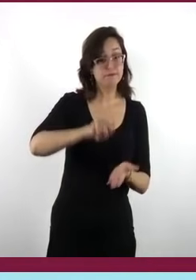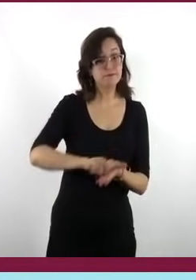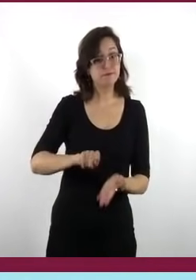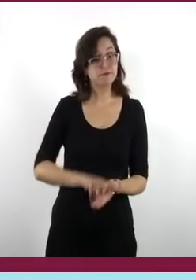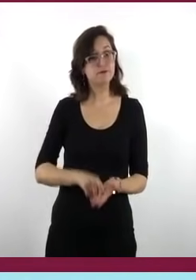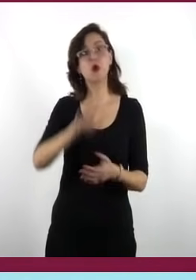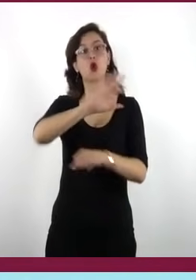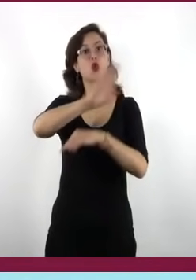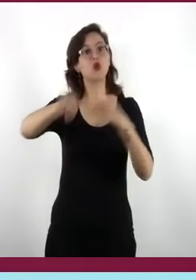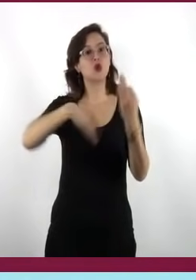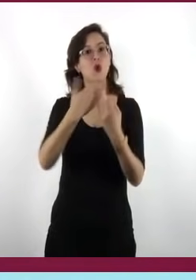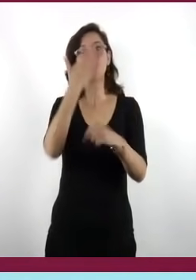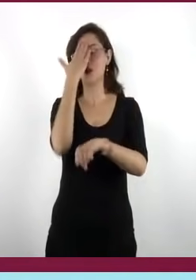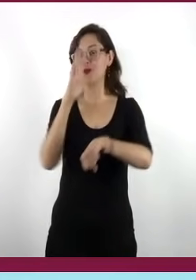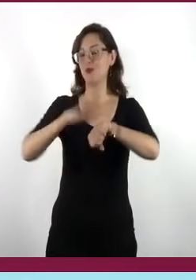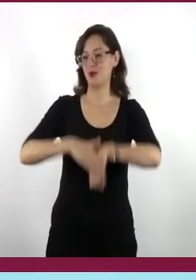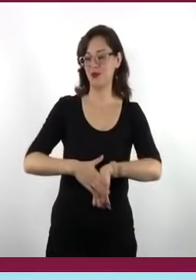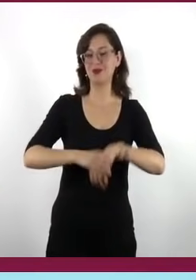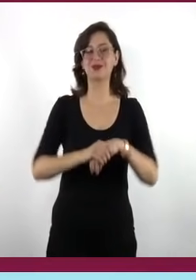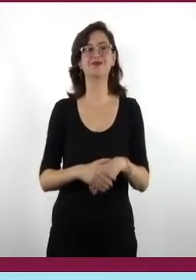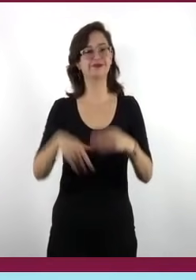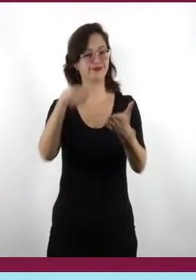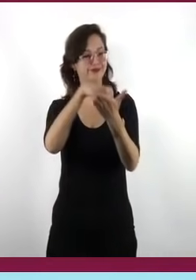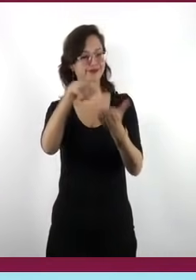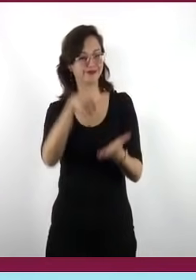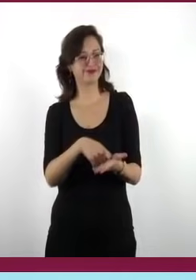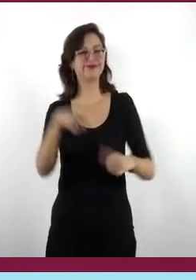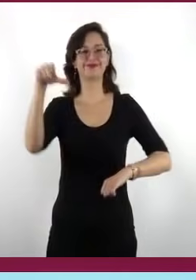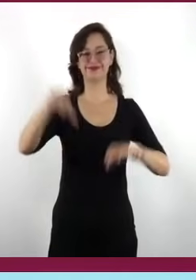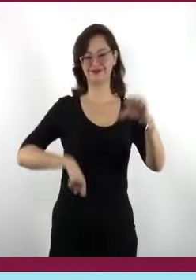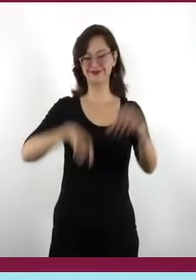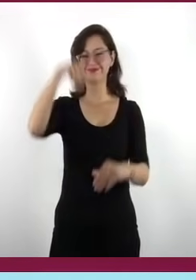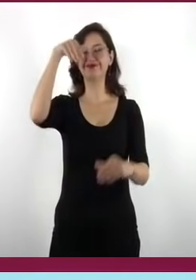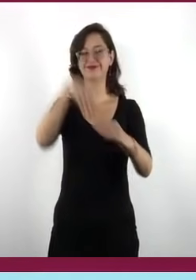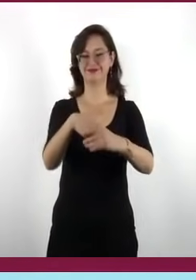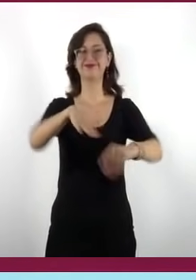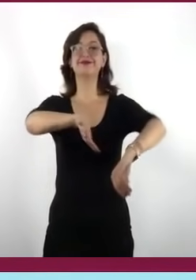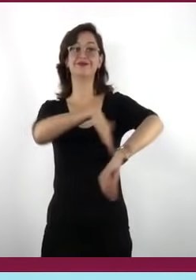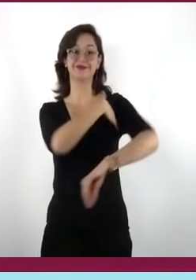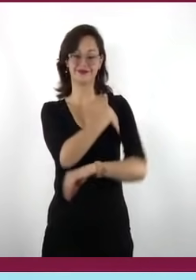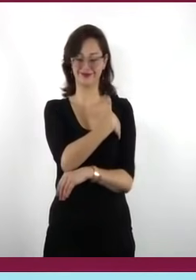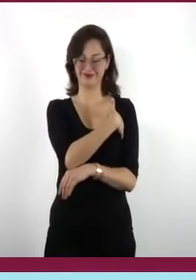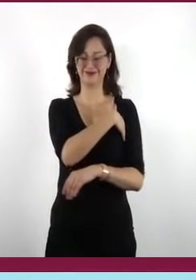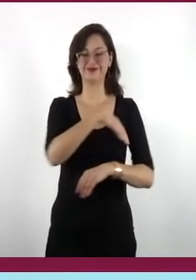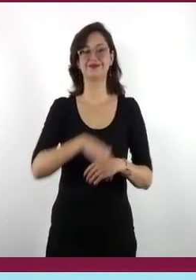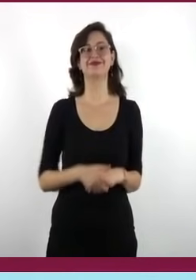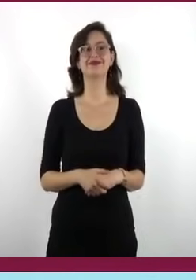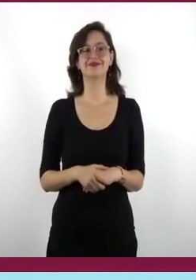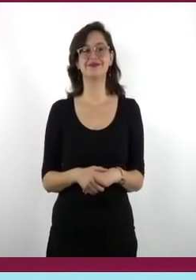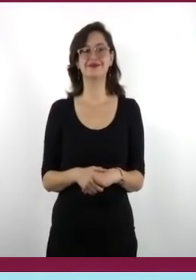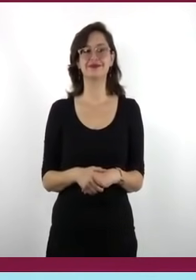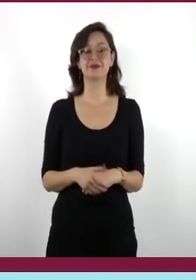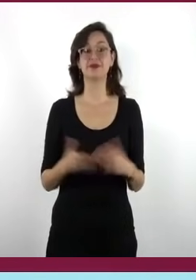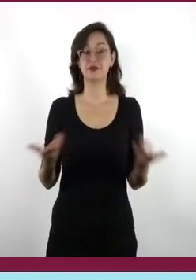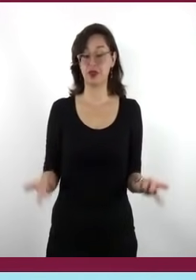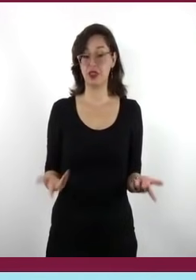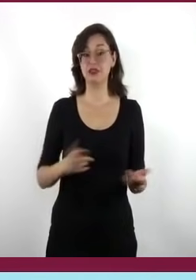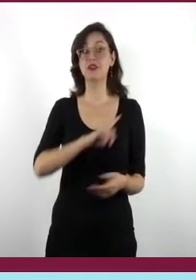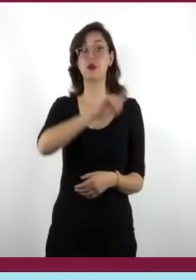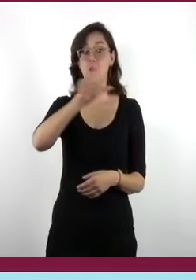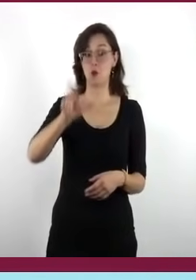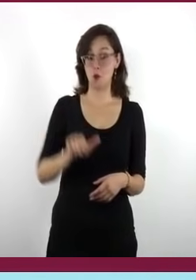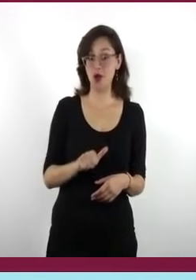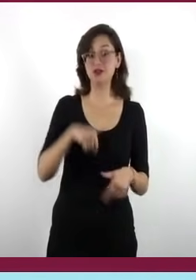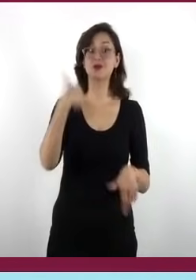y que nada se les escape. Con estos apuntes integrarán su carpeta de experiencias cuando termine cada emisión. De esta